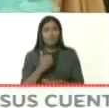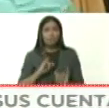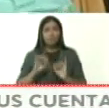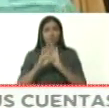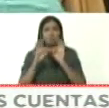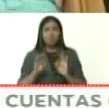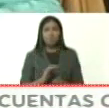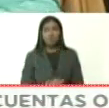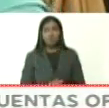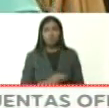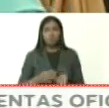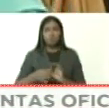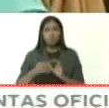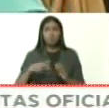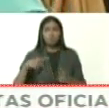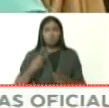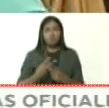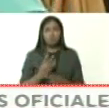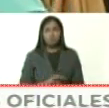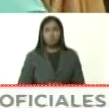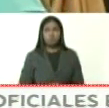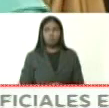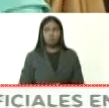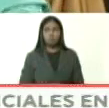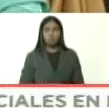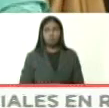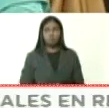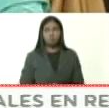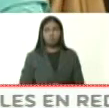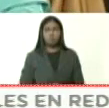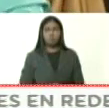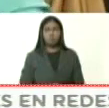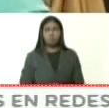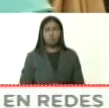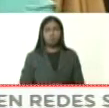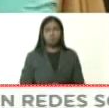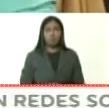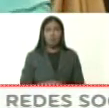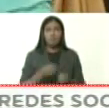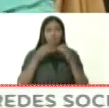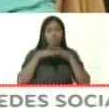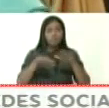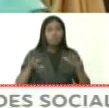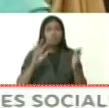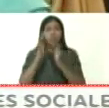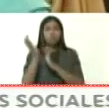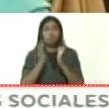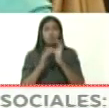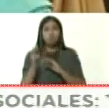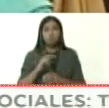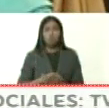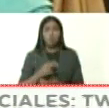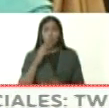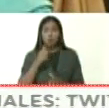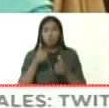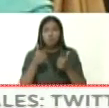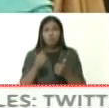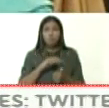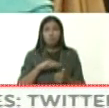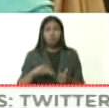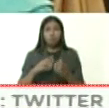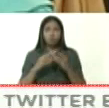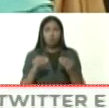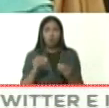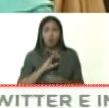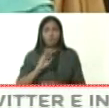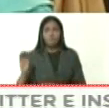honor, con buena voluntad, con la bendición de nuestro Señor Jesucristo, por el bien de toda